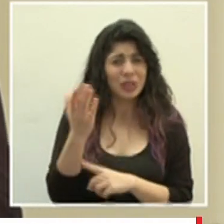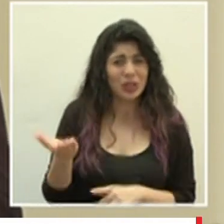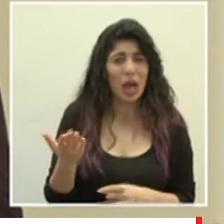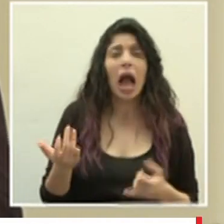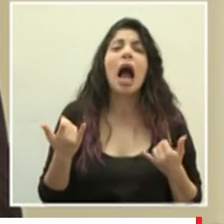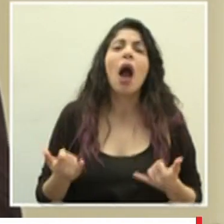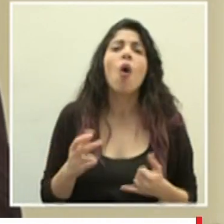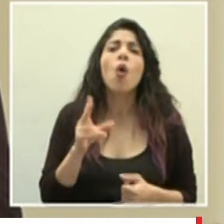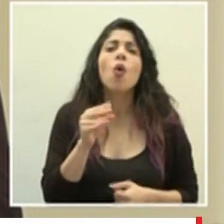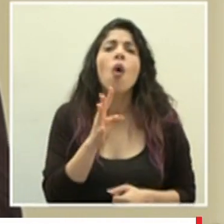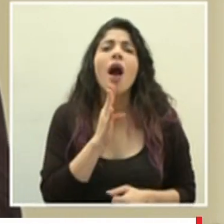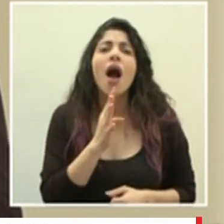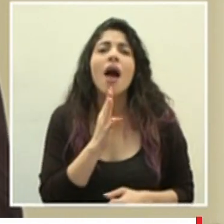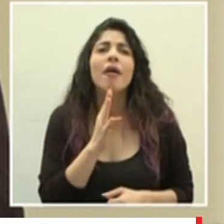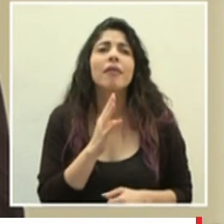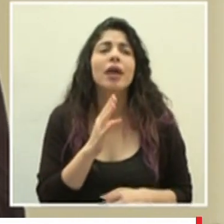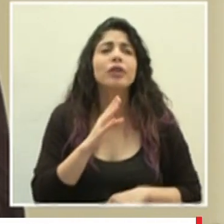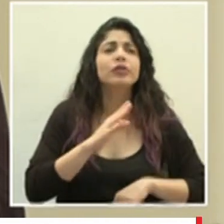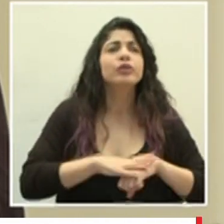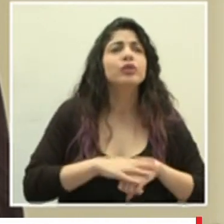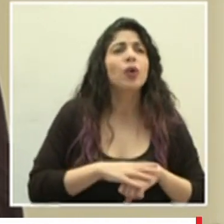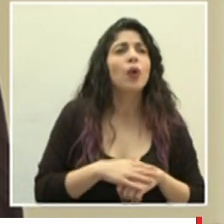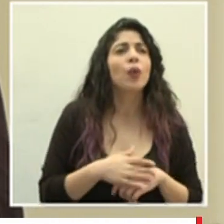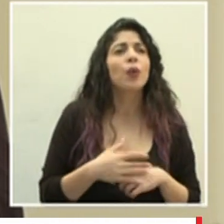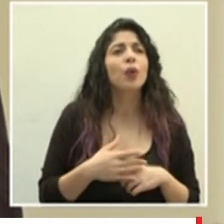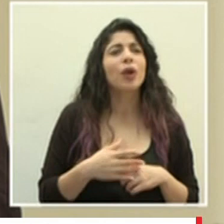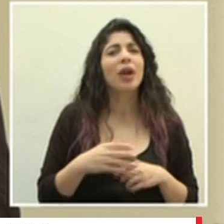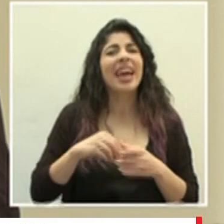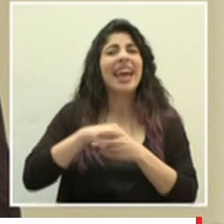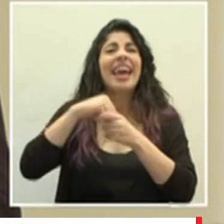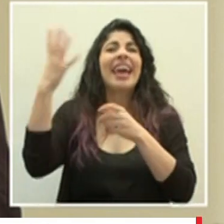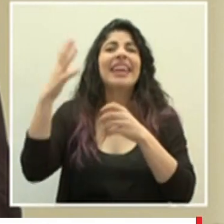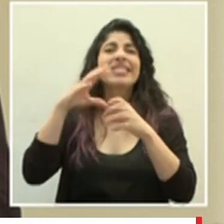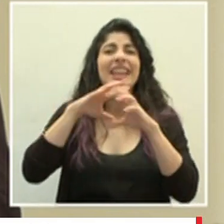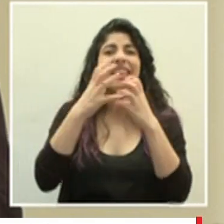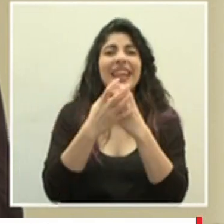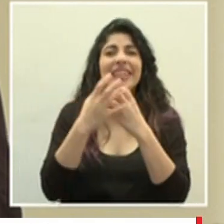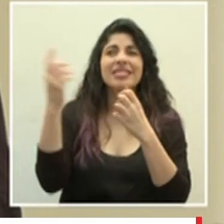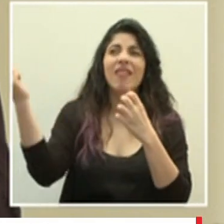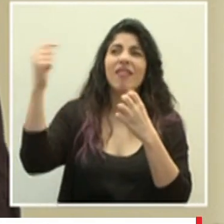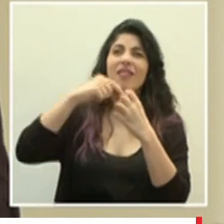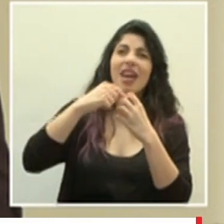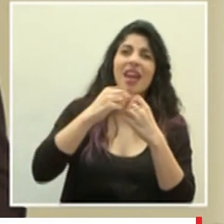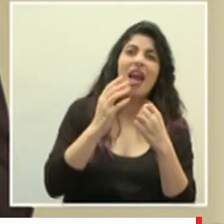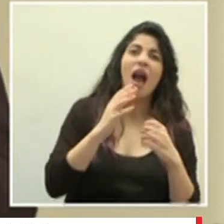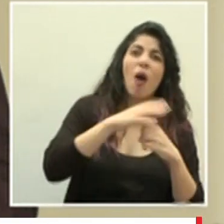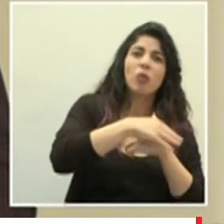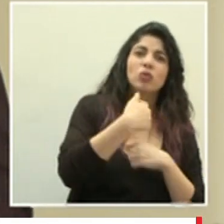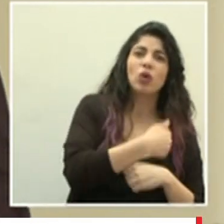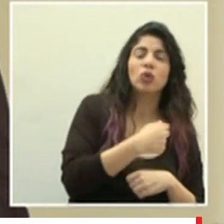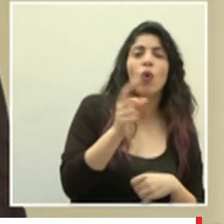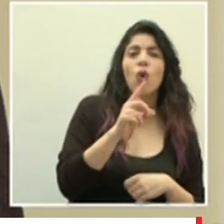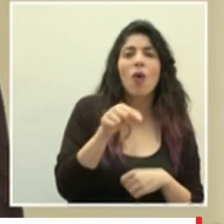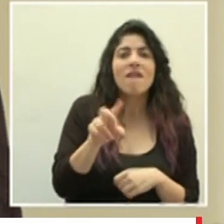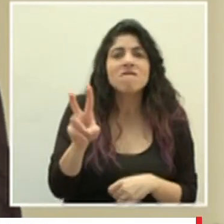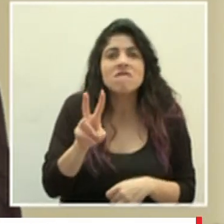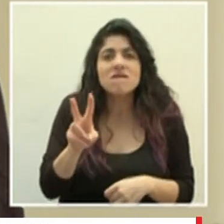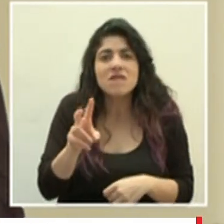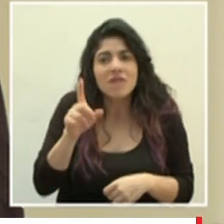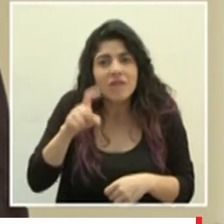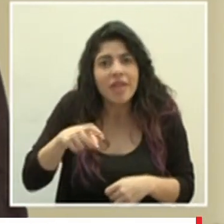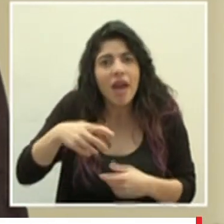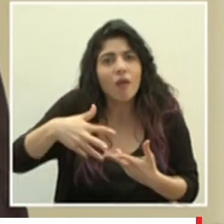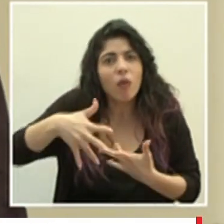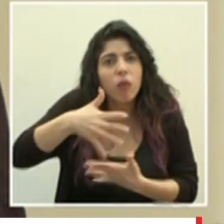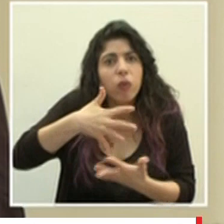no estamos hablando absolutamente de ningún extraterrestre que llegó a invadirnos, simplemente es un virus que tenemos que aprender a convivir con